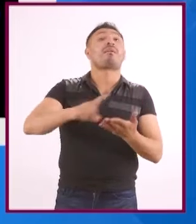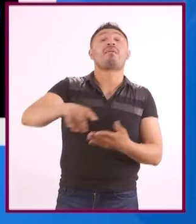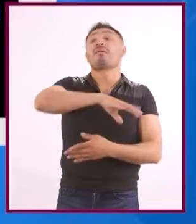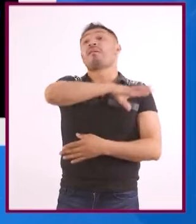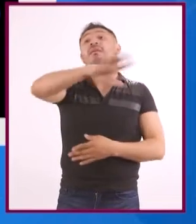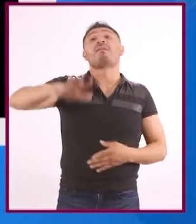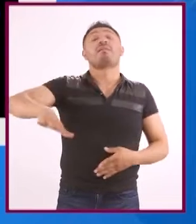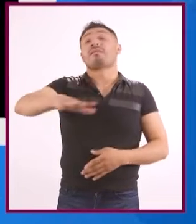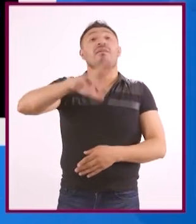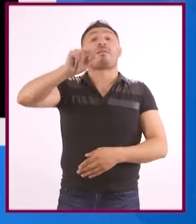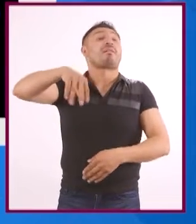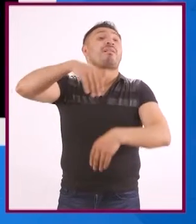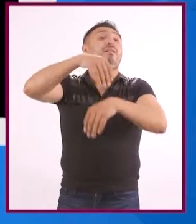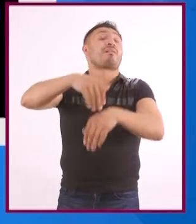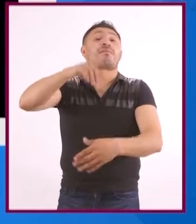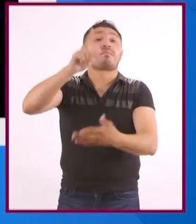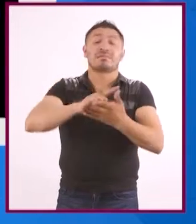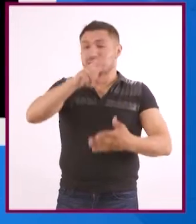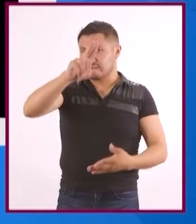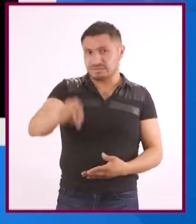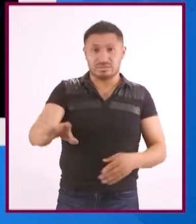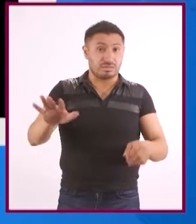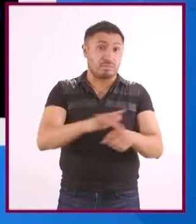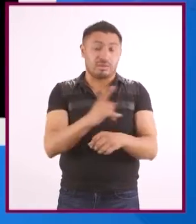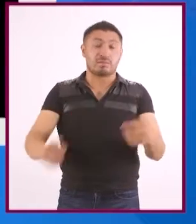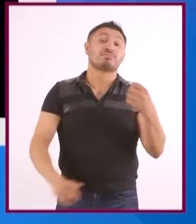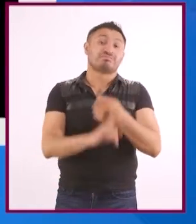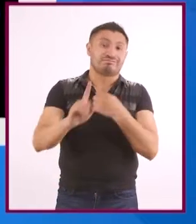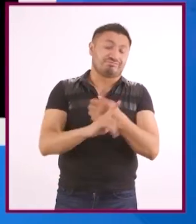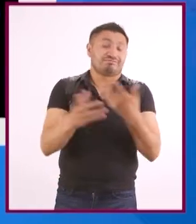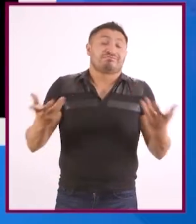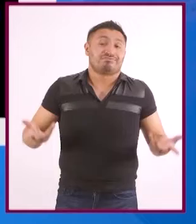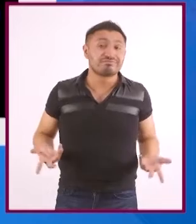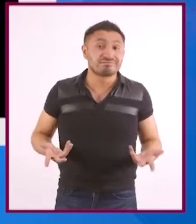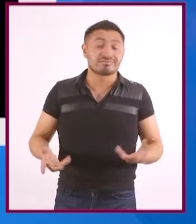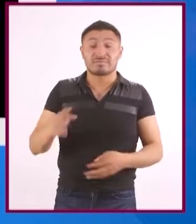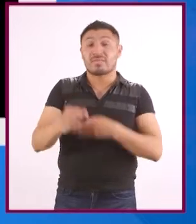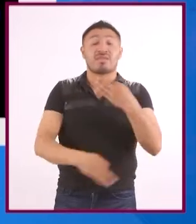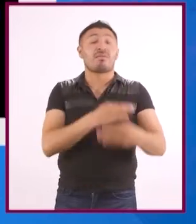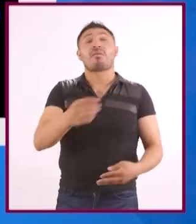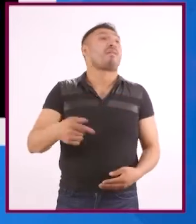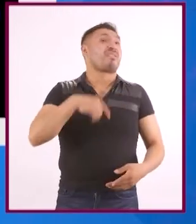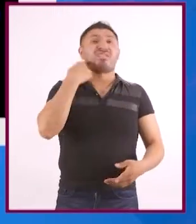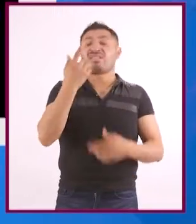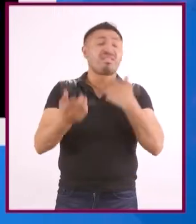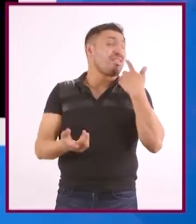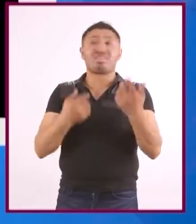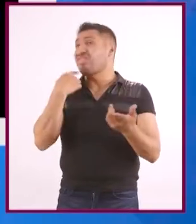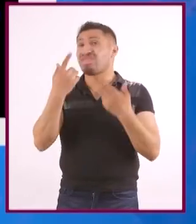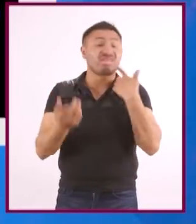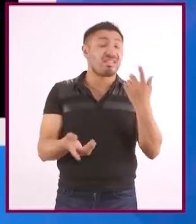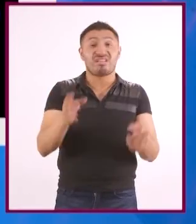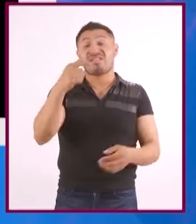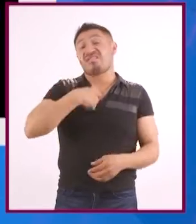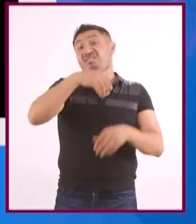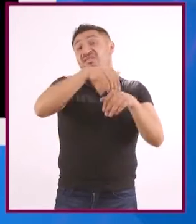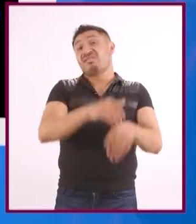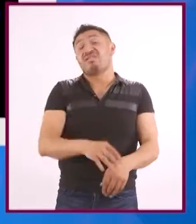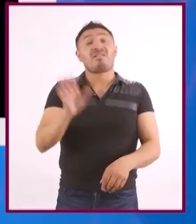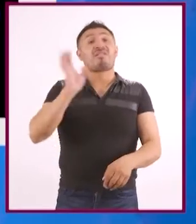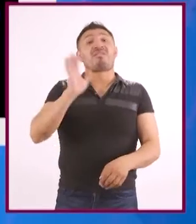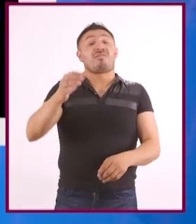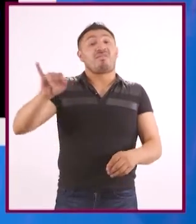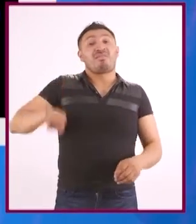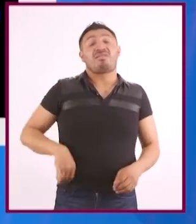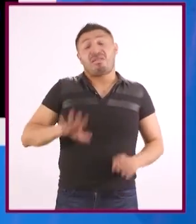general a desobedecer a la ley, sino todo sería caóticos, ¿no? Todos decidiríamos que obedecemos cuando queremos o cuando